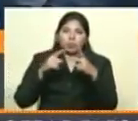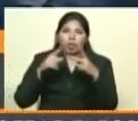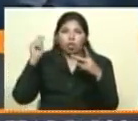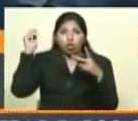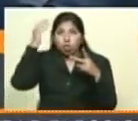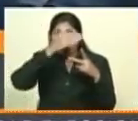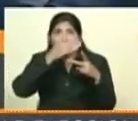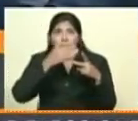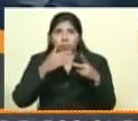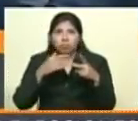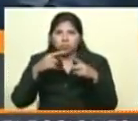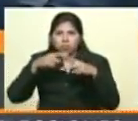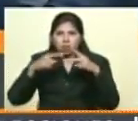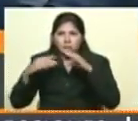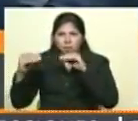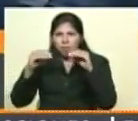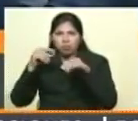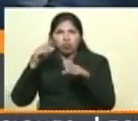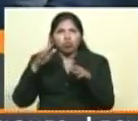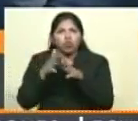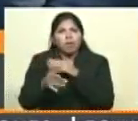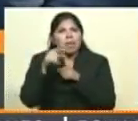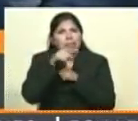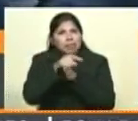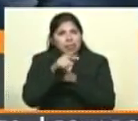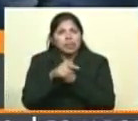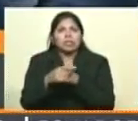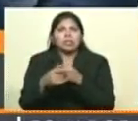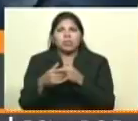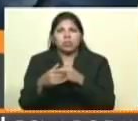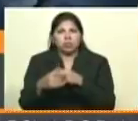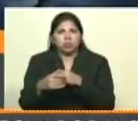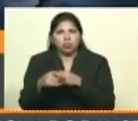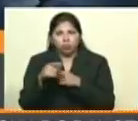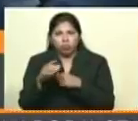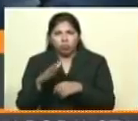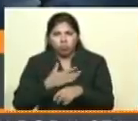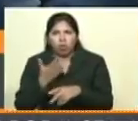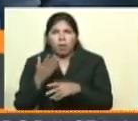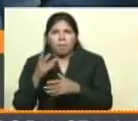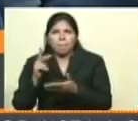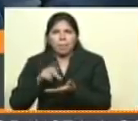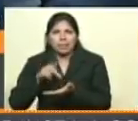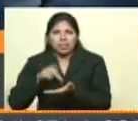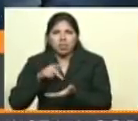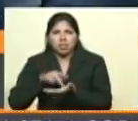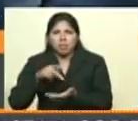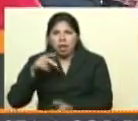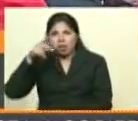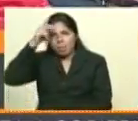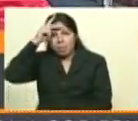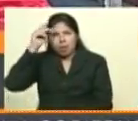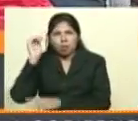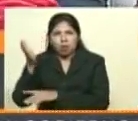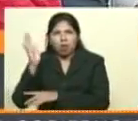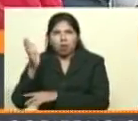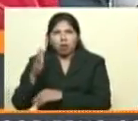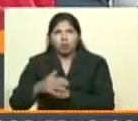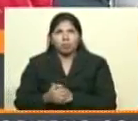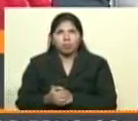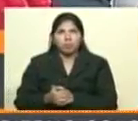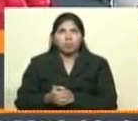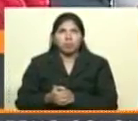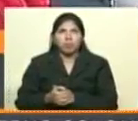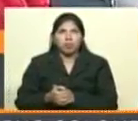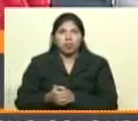de restaurar la democracia en el país y su posible participación en la Cumbre de las Américas. Muchas gracias. Bueno, realmente es muy lamentable cómo